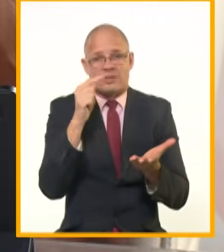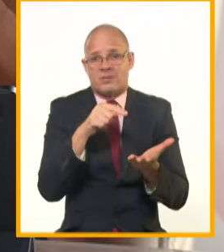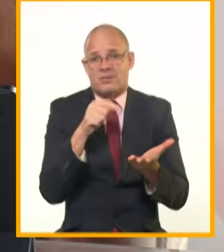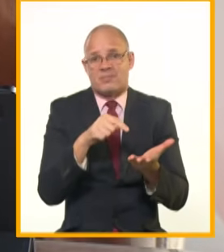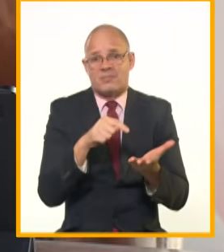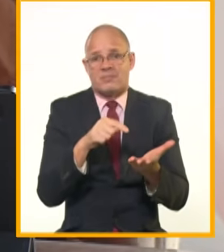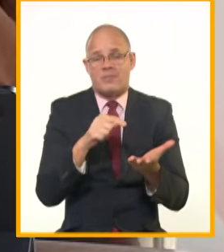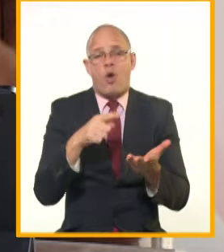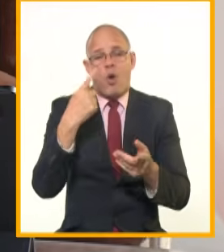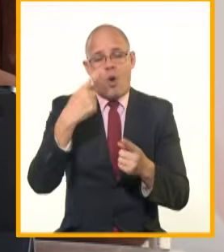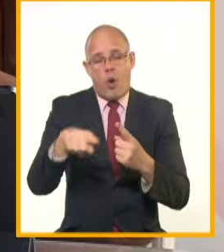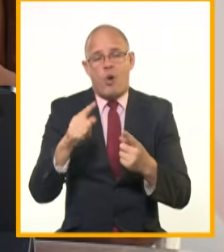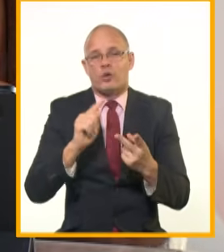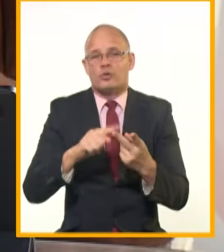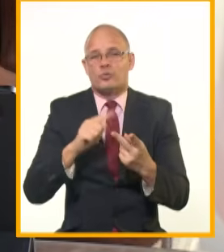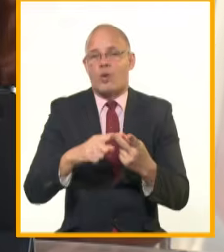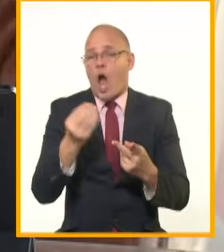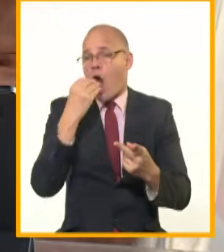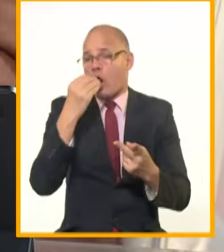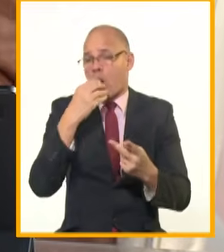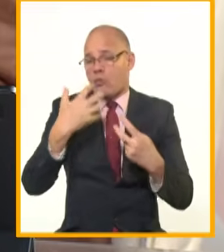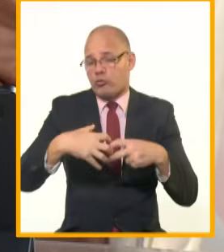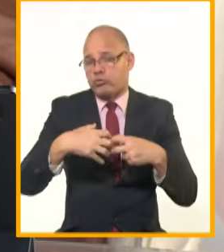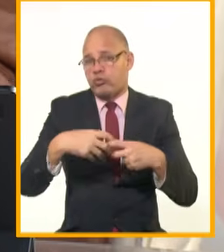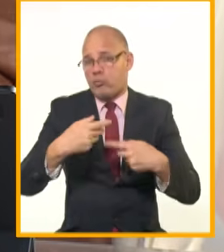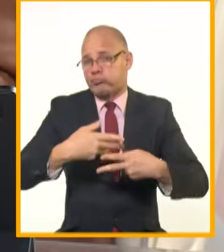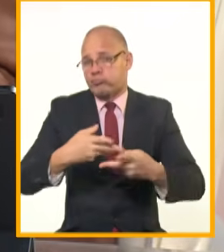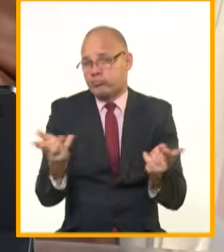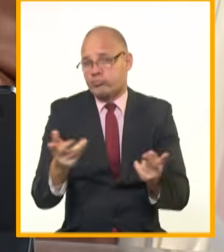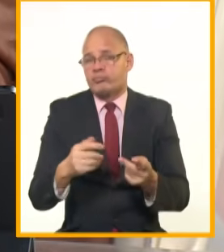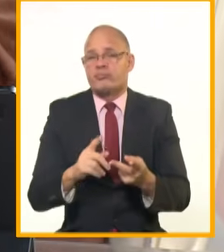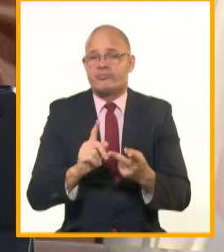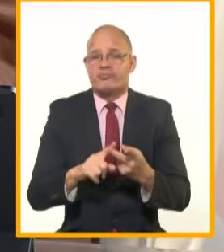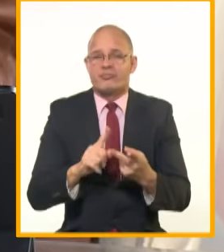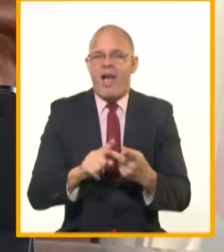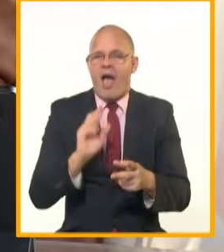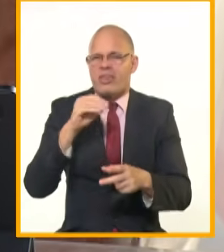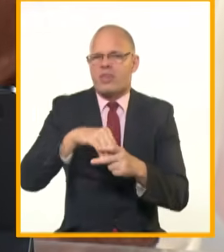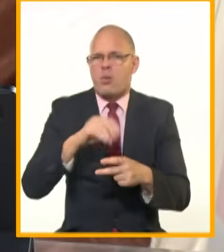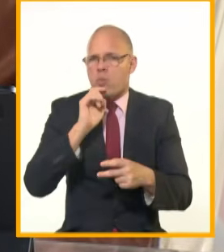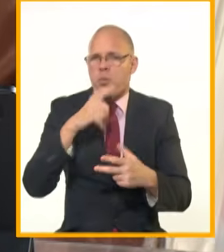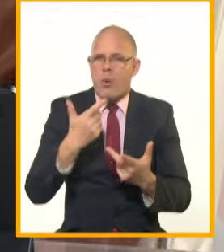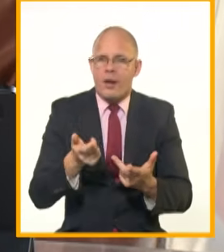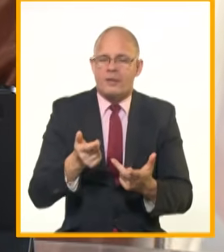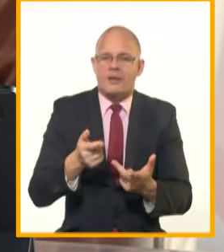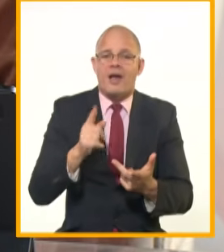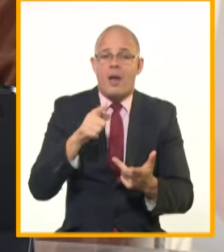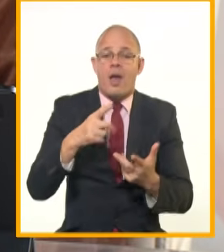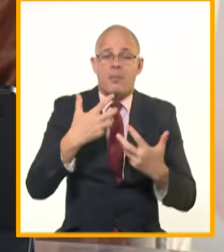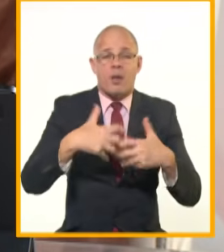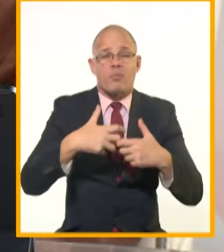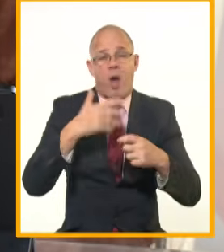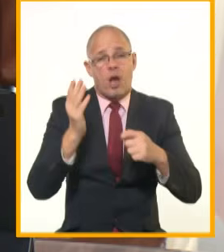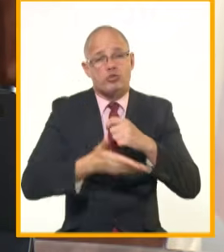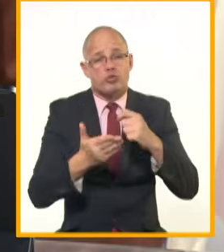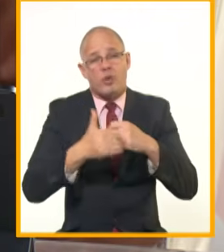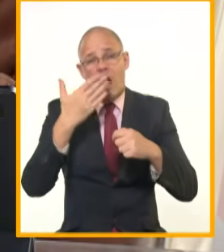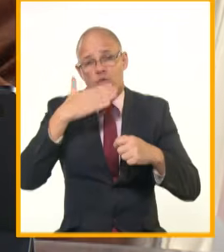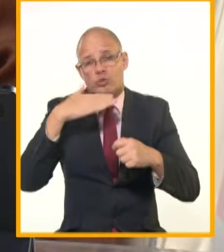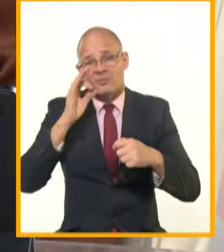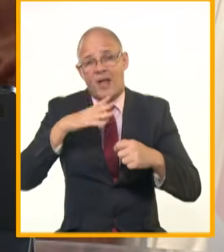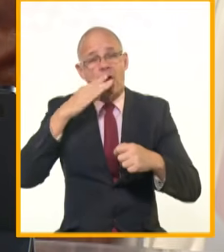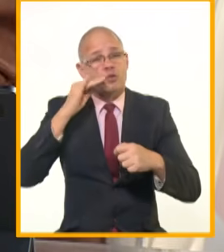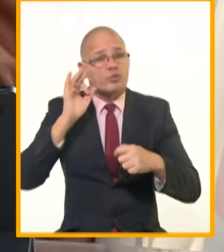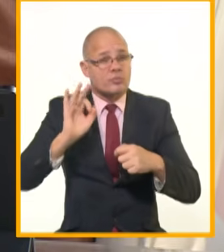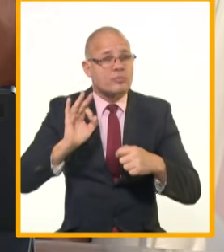el programa alimentario integralmente incluido el programa de la agroindustria azucarera.